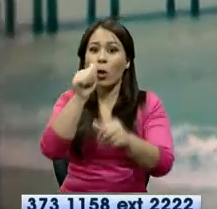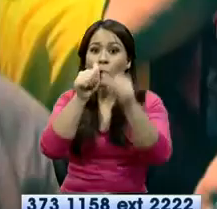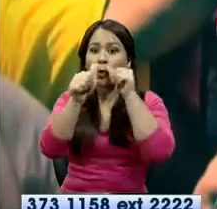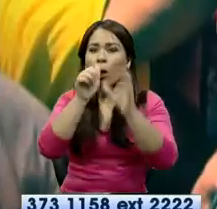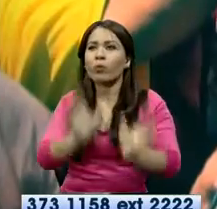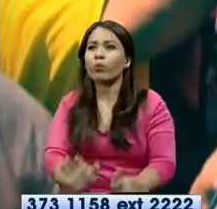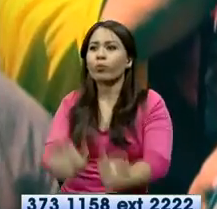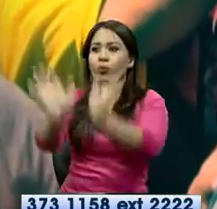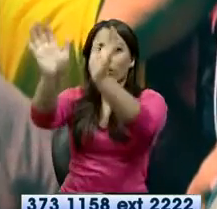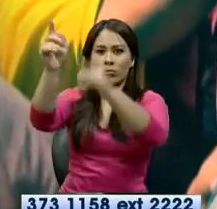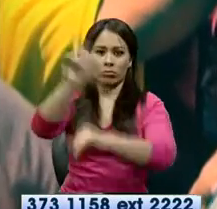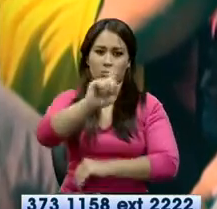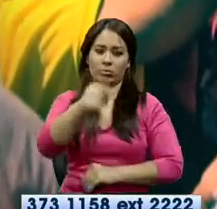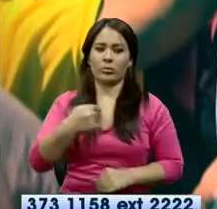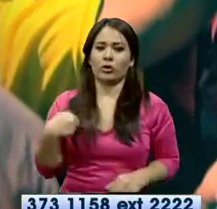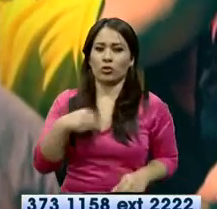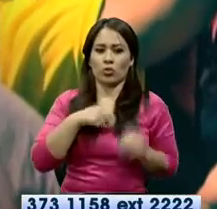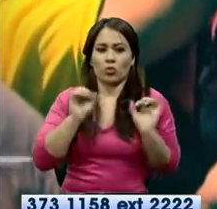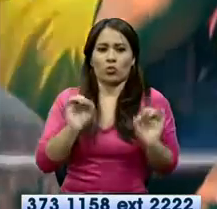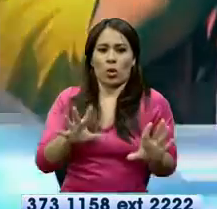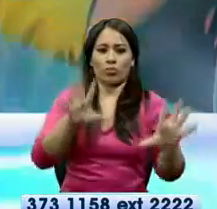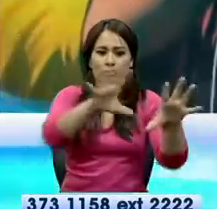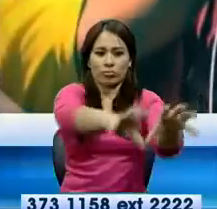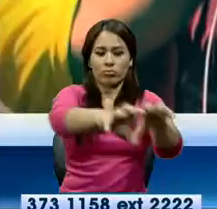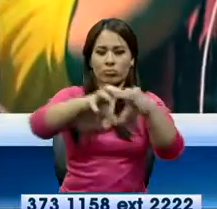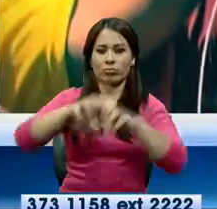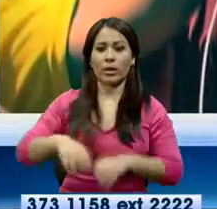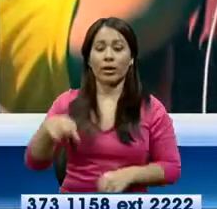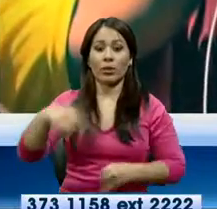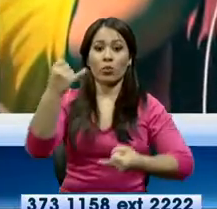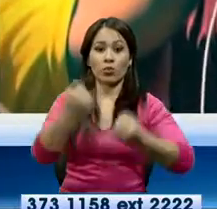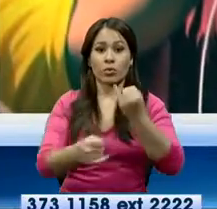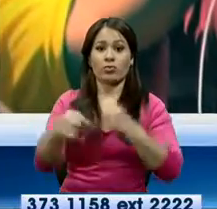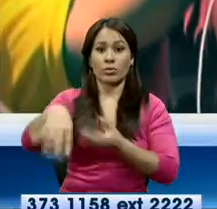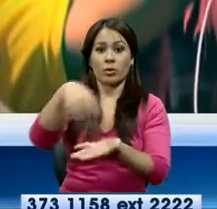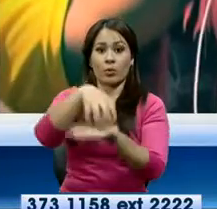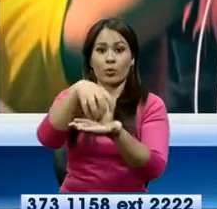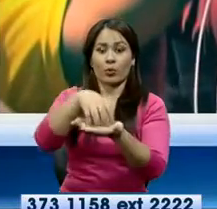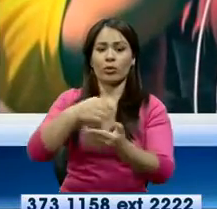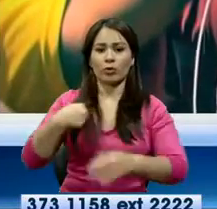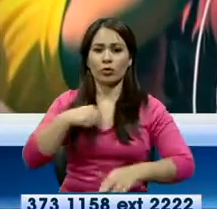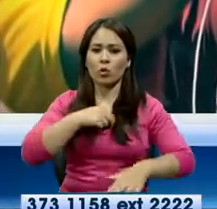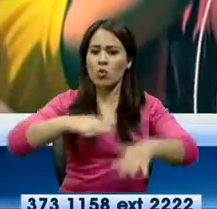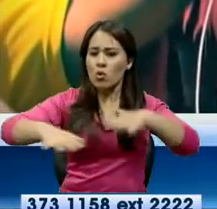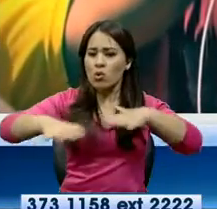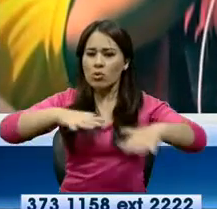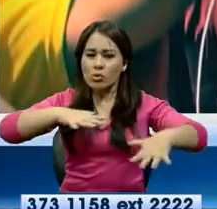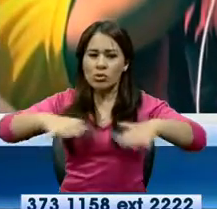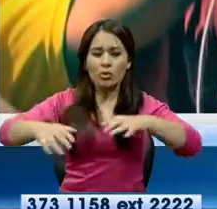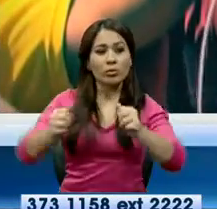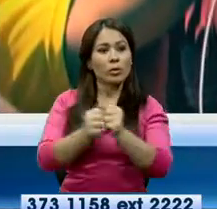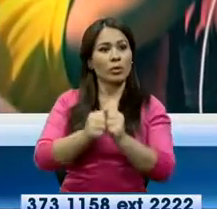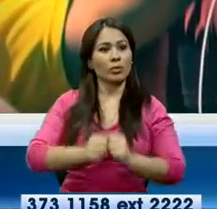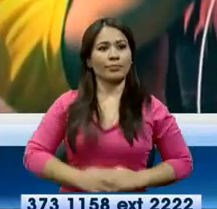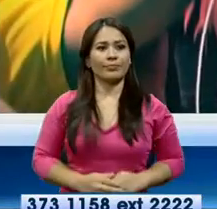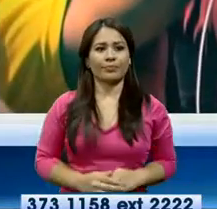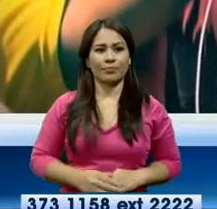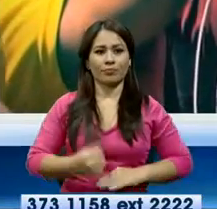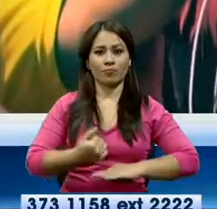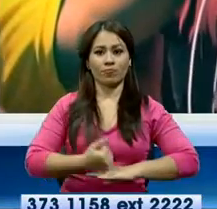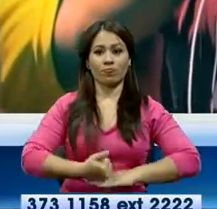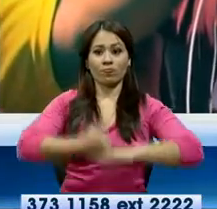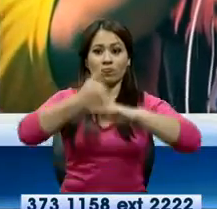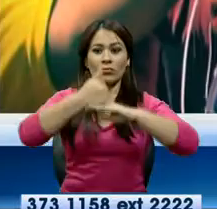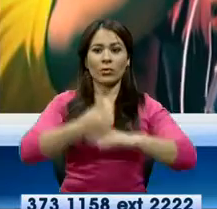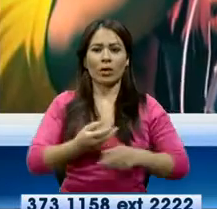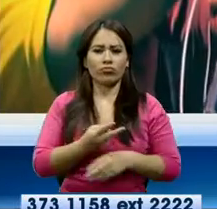país. Un buen golpe que se ha dado, como los que ha habido últimamente aquí en la provincia, de coordinación con la unidad de la